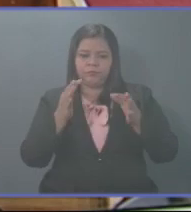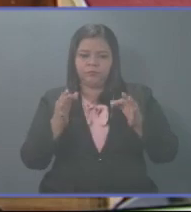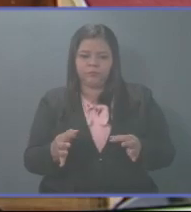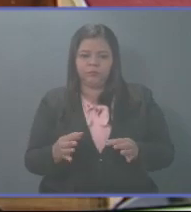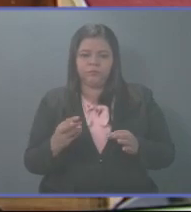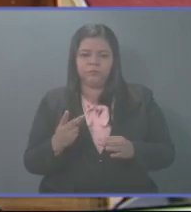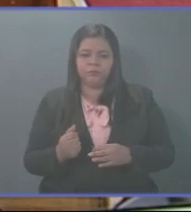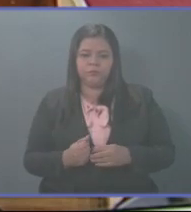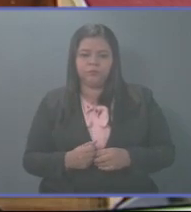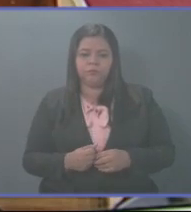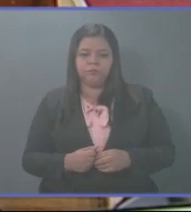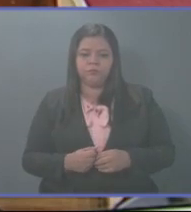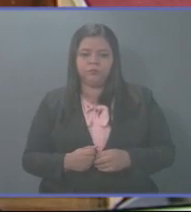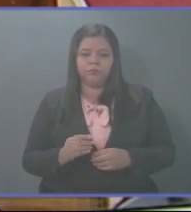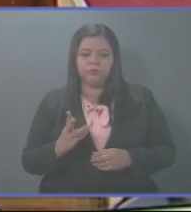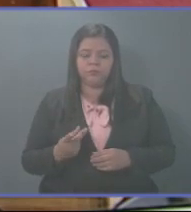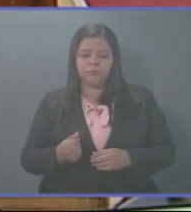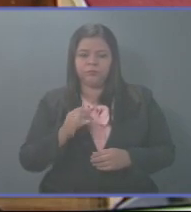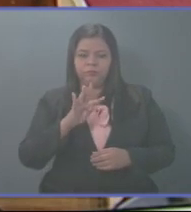sentencia del amparo